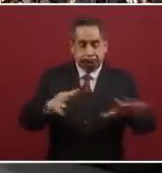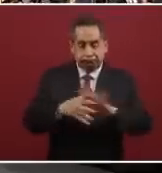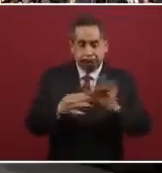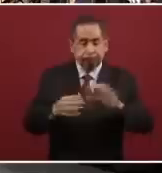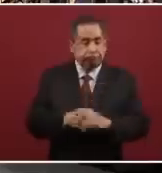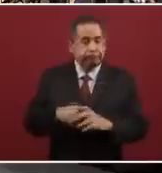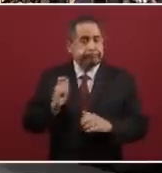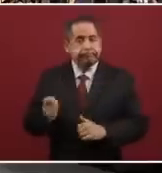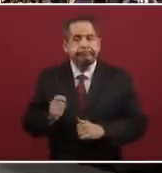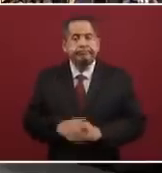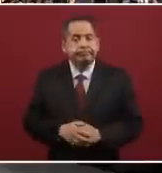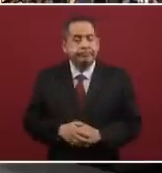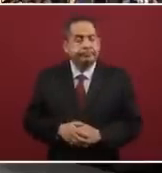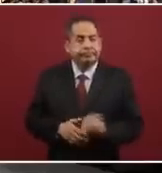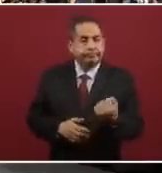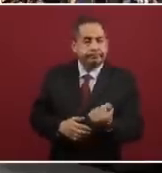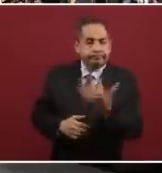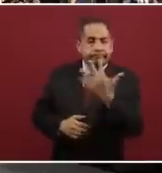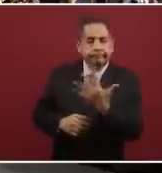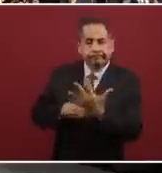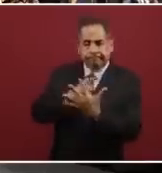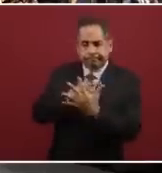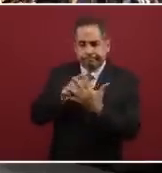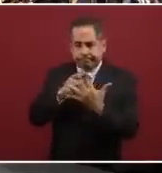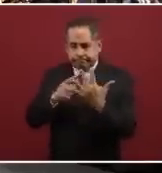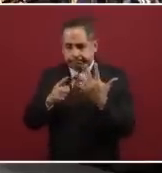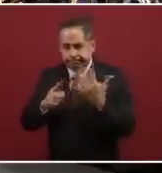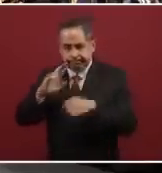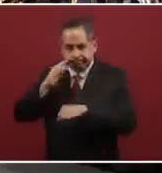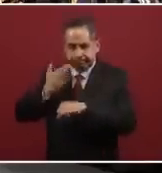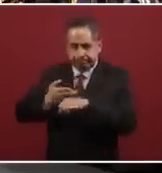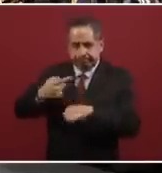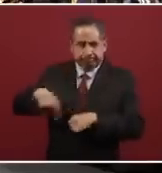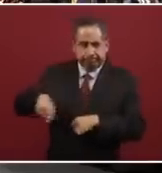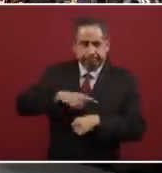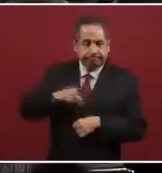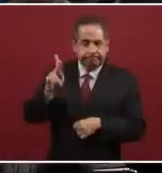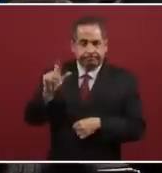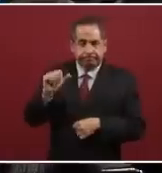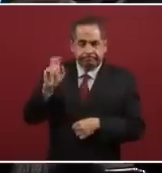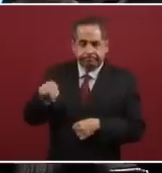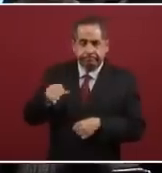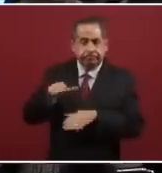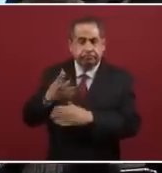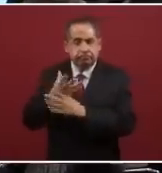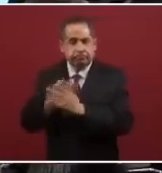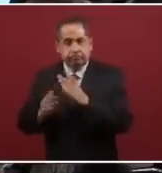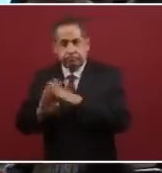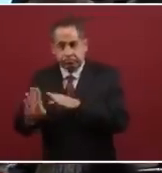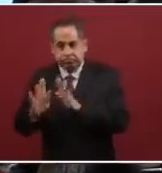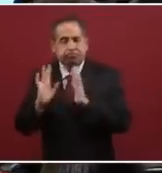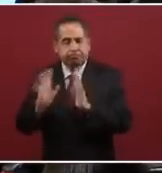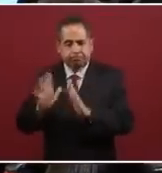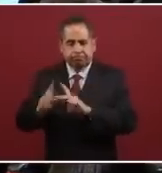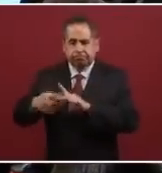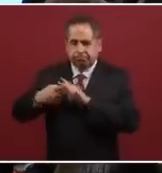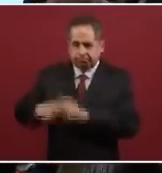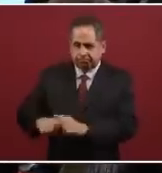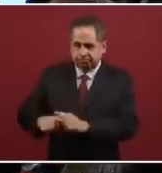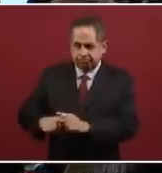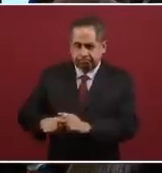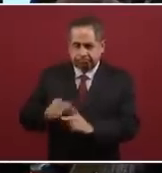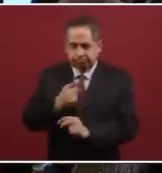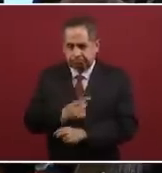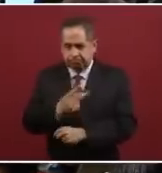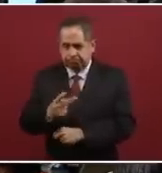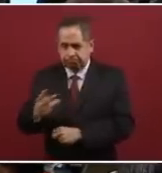5 tareas que tienen que ver con el Plan Especial de Migración están en curso. El fin de